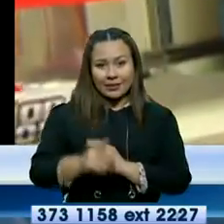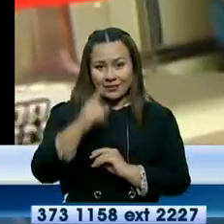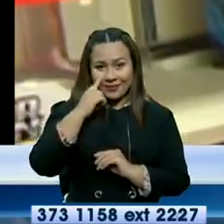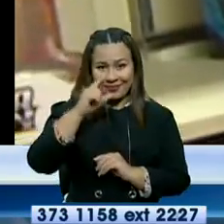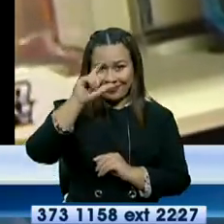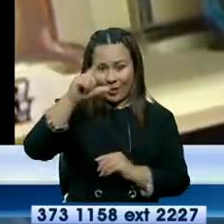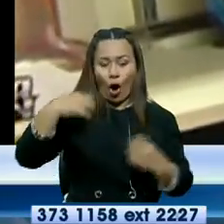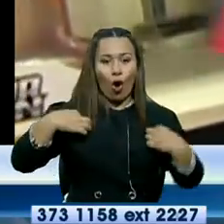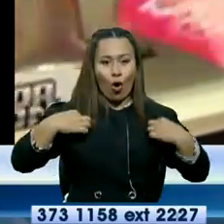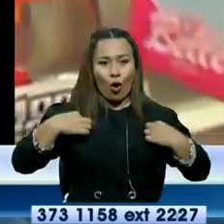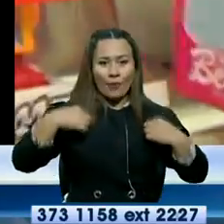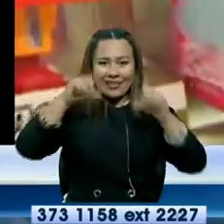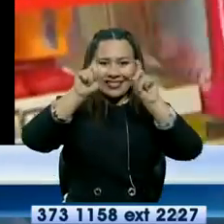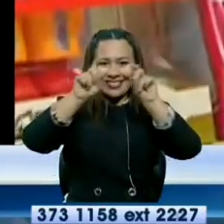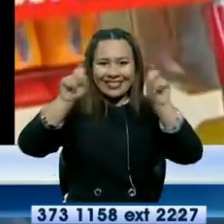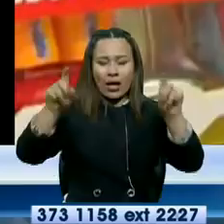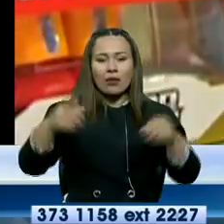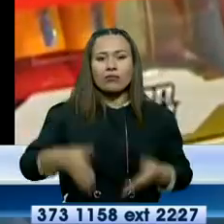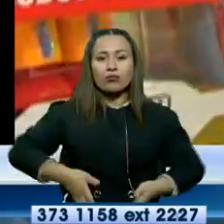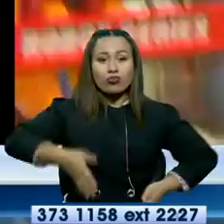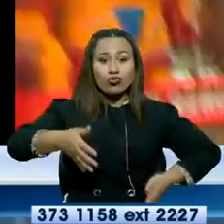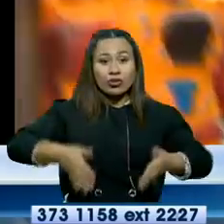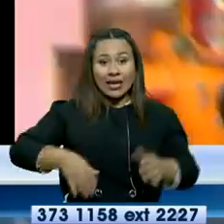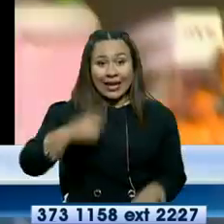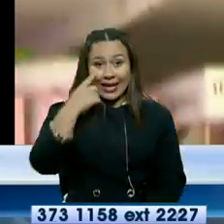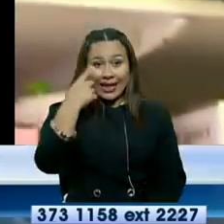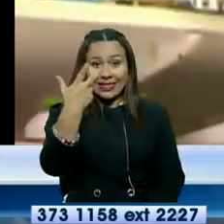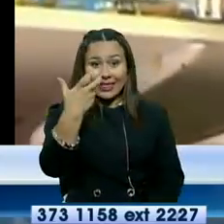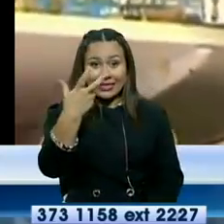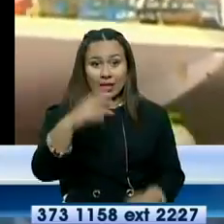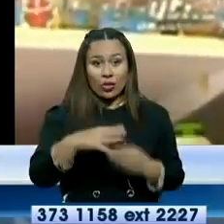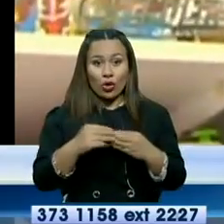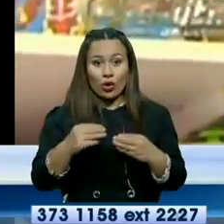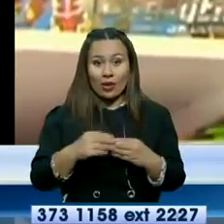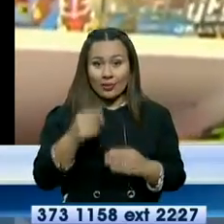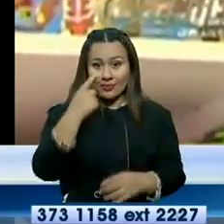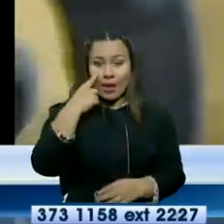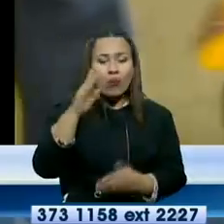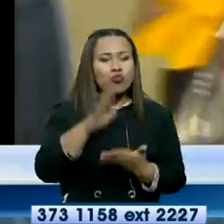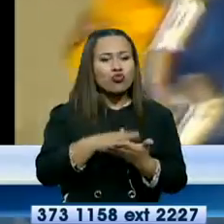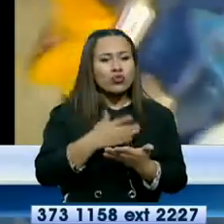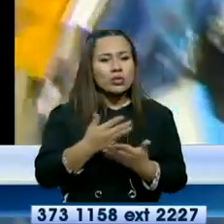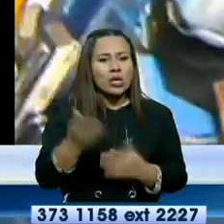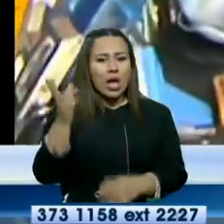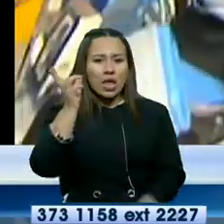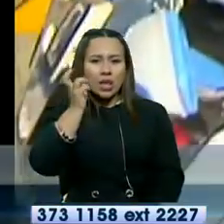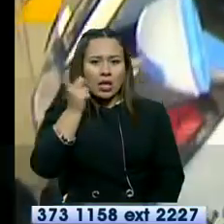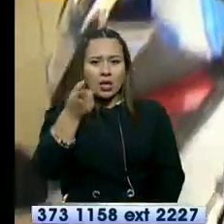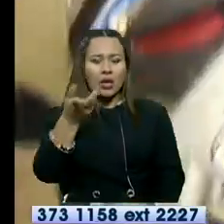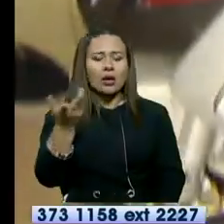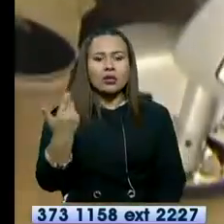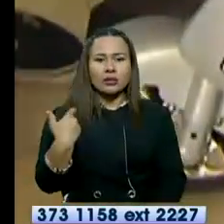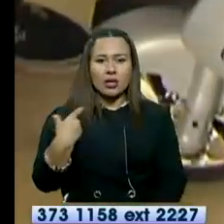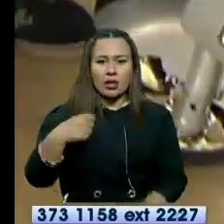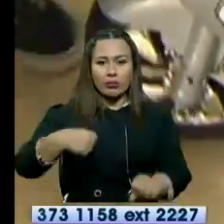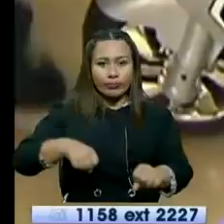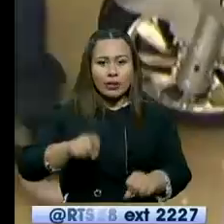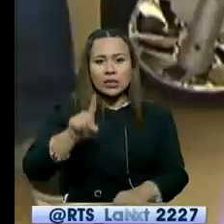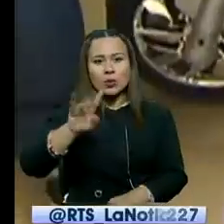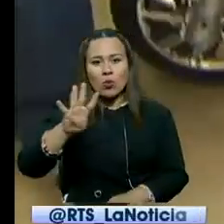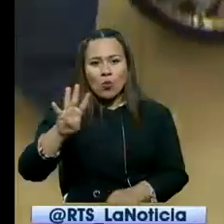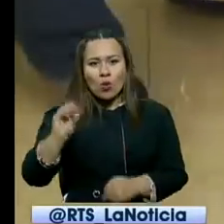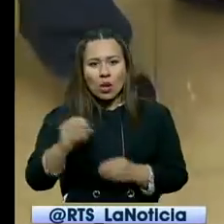de ropa, el roperito. Tenemos muñequitas también de $13, musicales. Motos así tenemos de 140, de